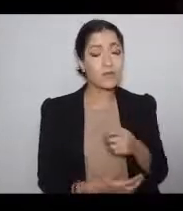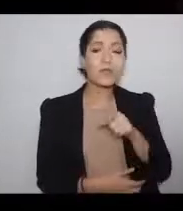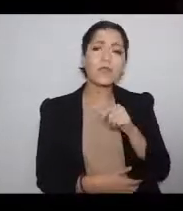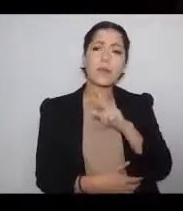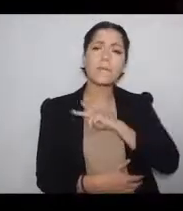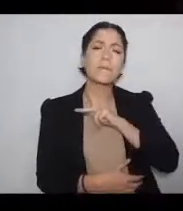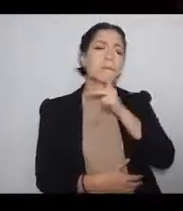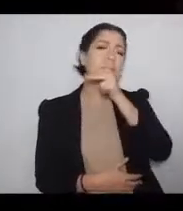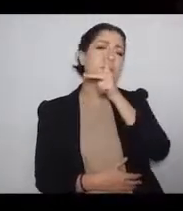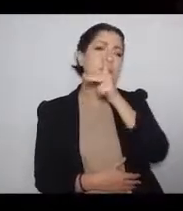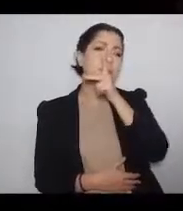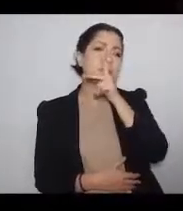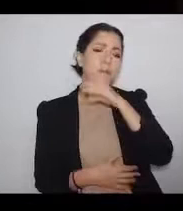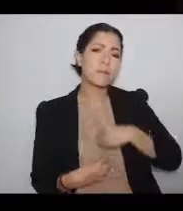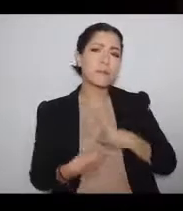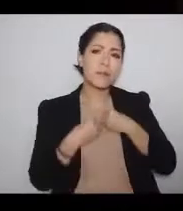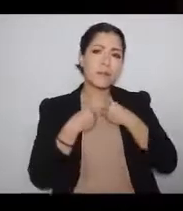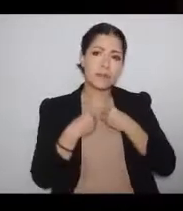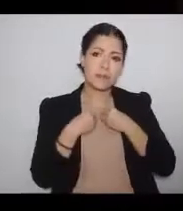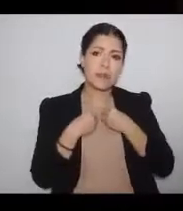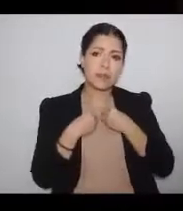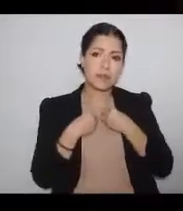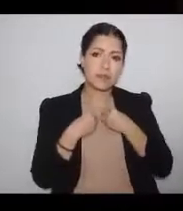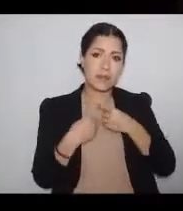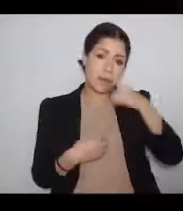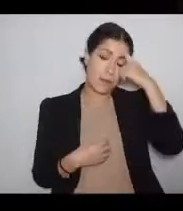Mi padre vivió para la guerra.